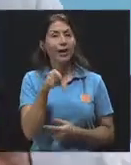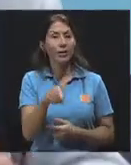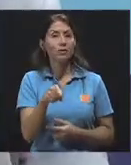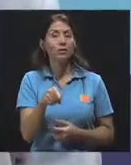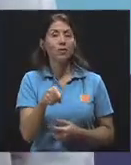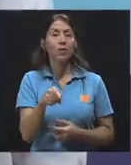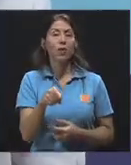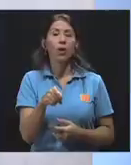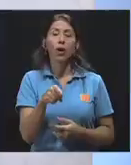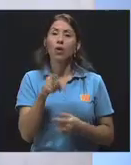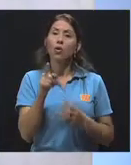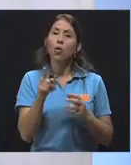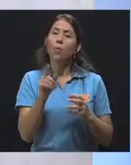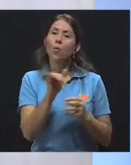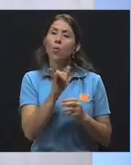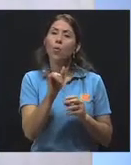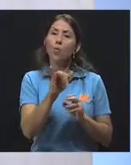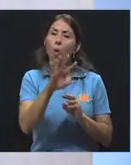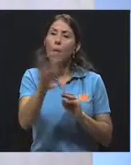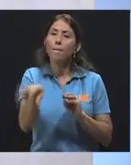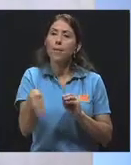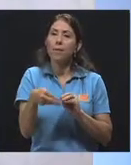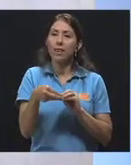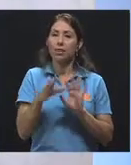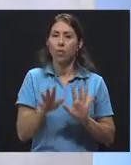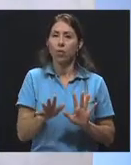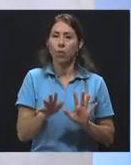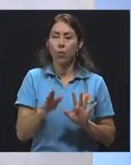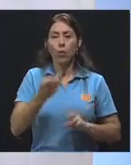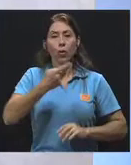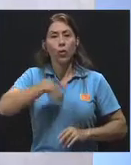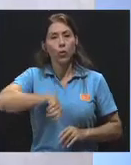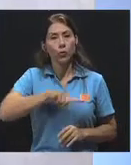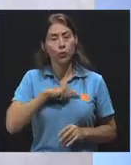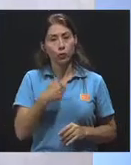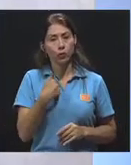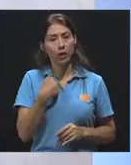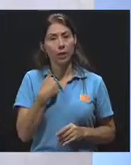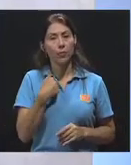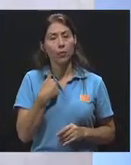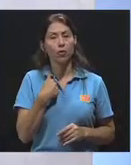aparejada. Claro. Yo creo que es un complemento. Digamos, nosotros